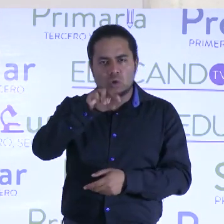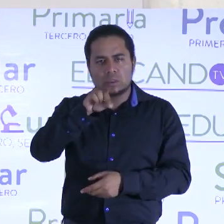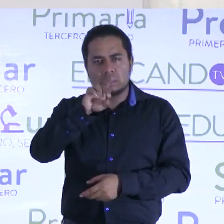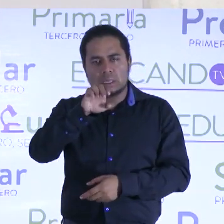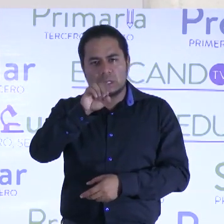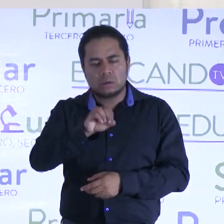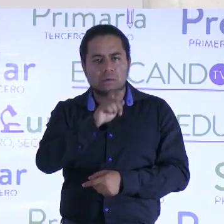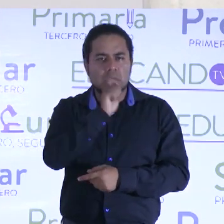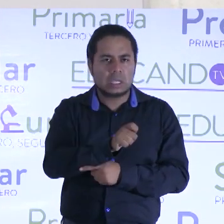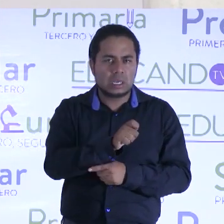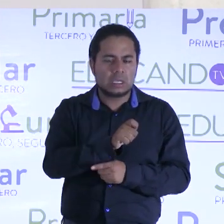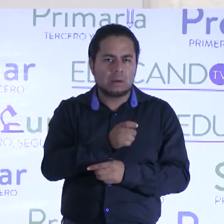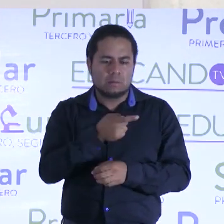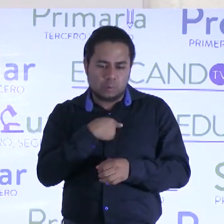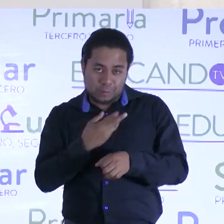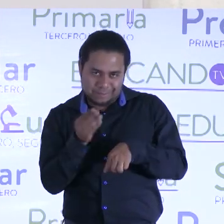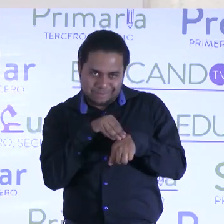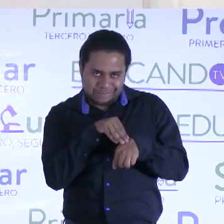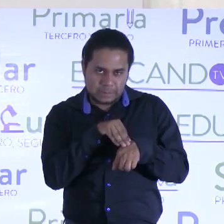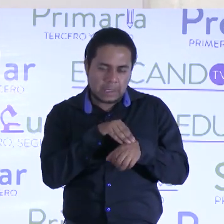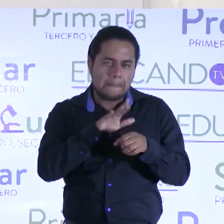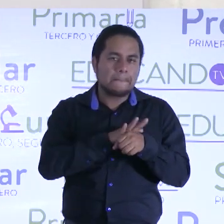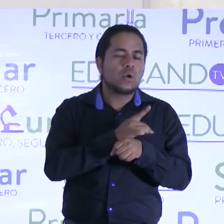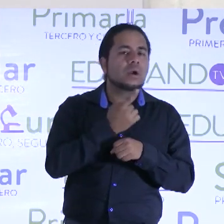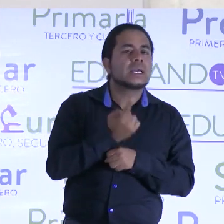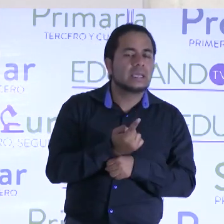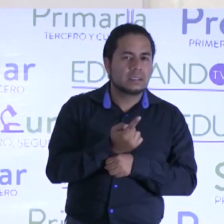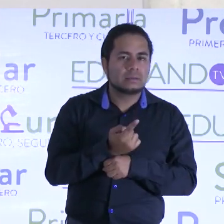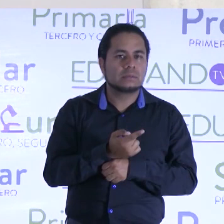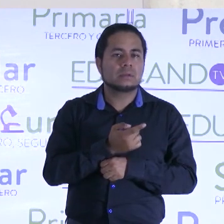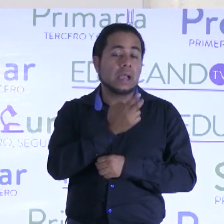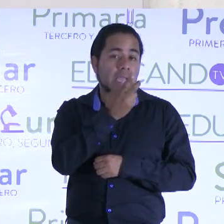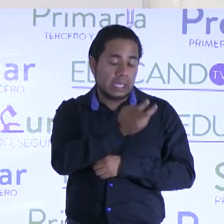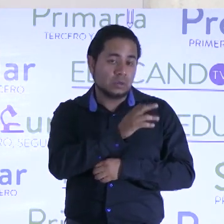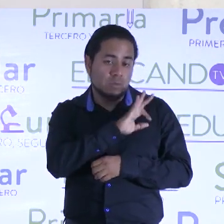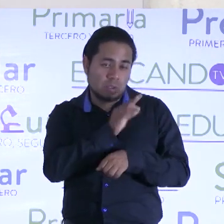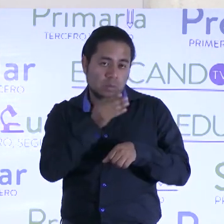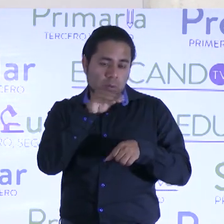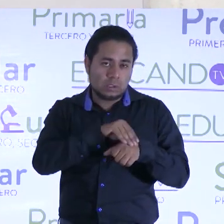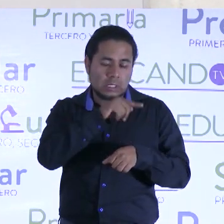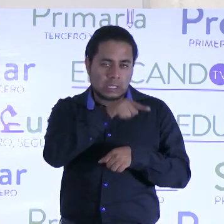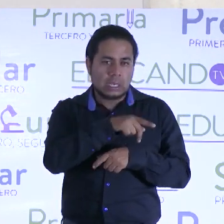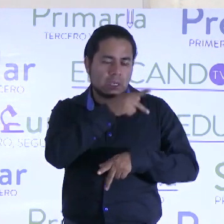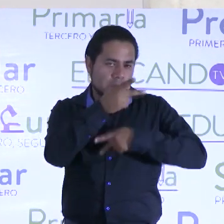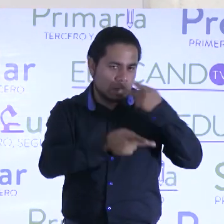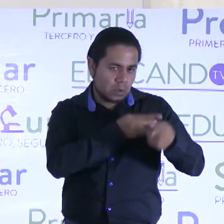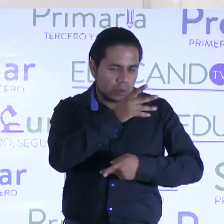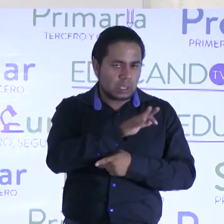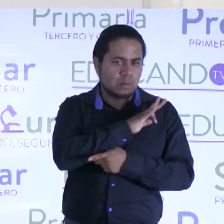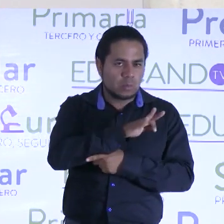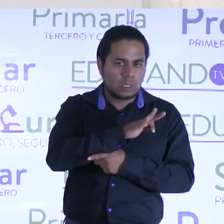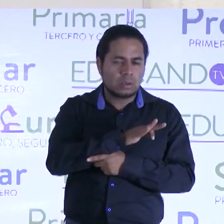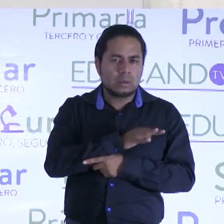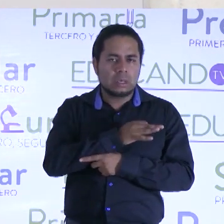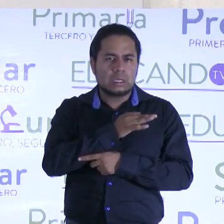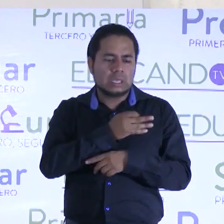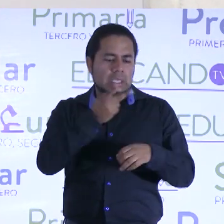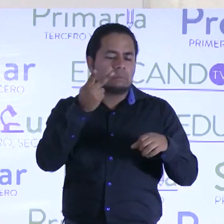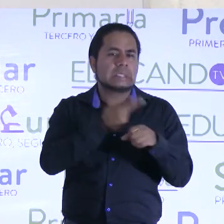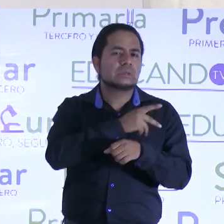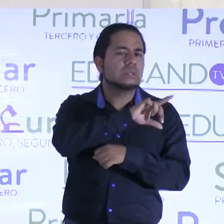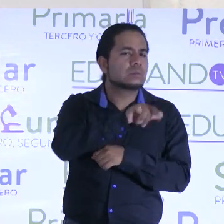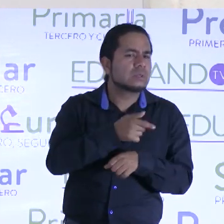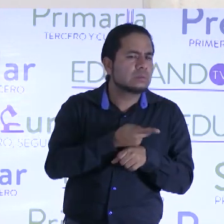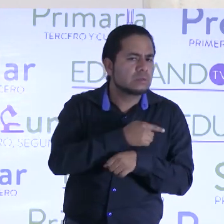ser, ¿por qué? En esta parte también le podemos preguntar, ¿y qué sucedió